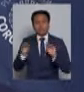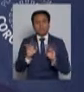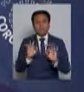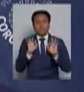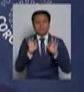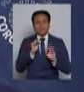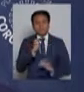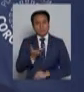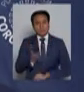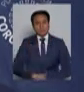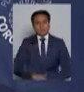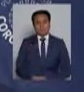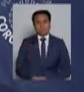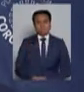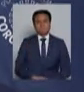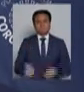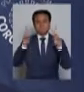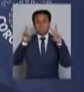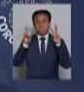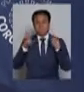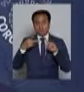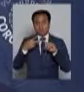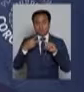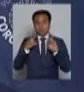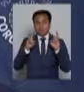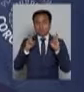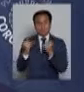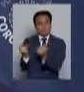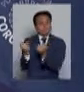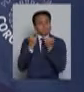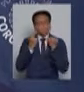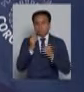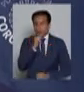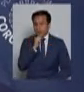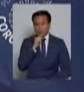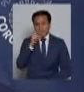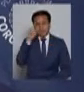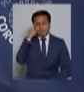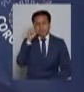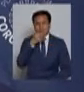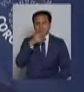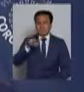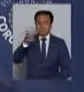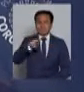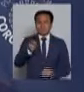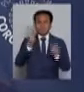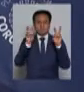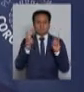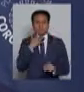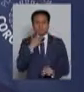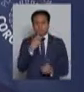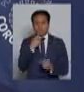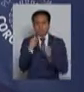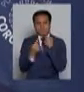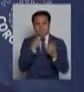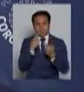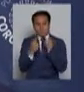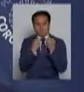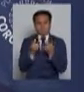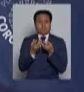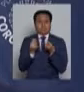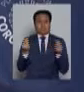principalmente? Respecto a lo segundo, no tengo antecedentes, pero insisto en el punto, porque ha sido preguntado muchas